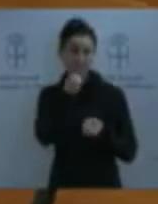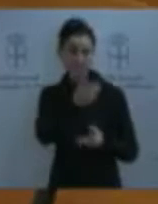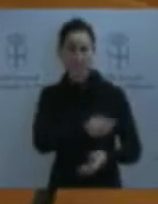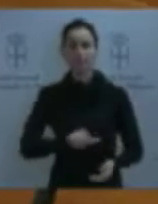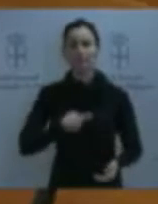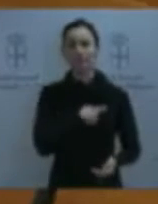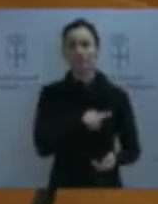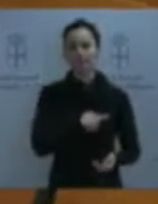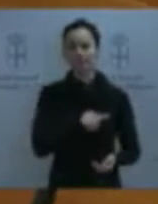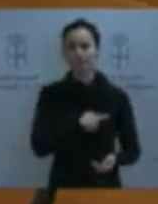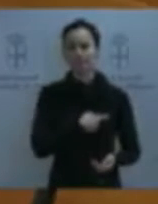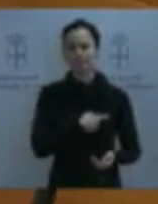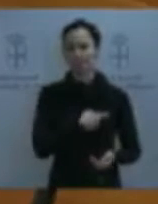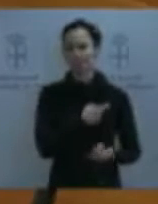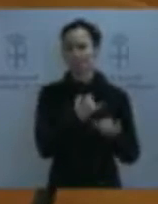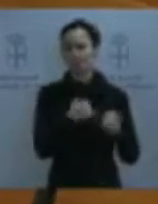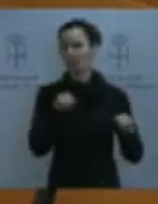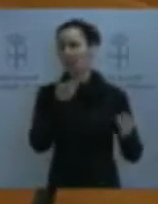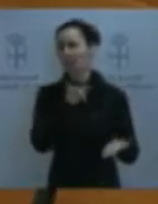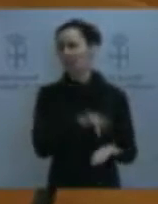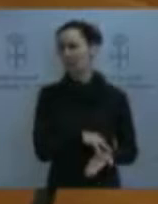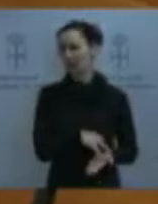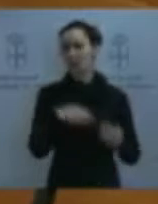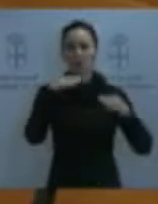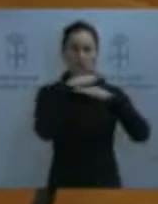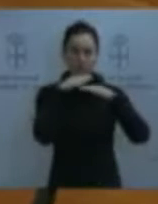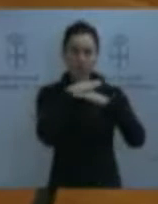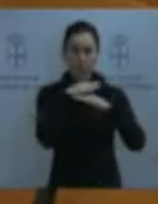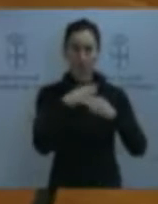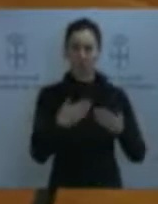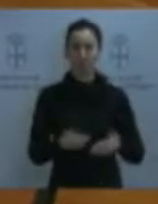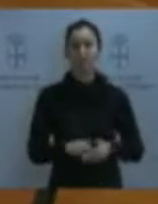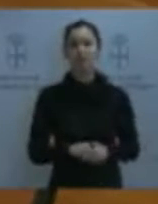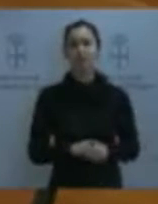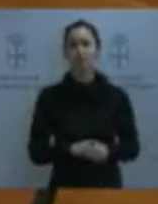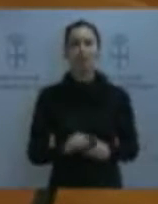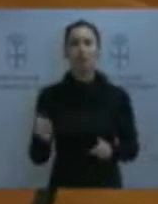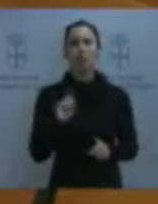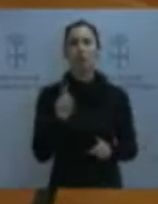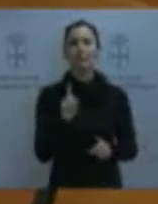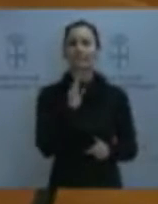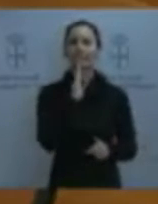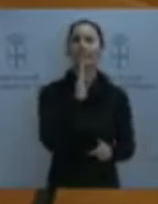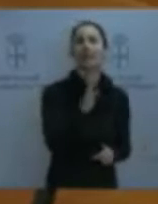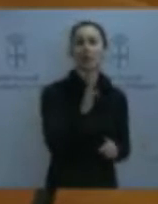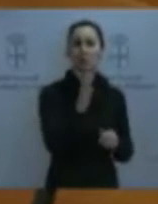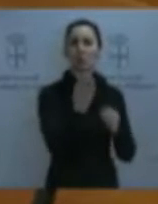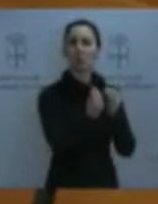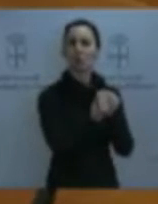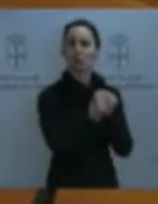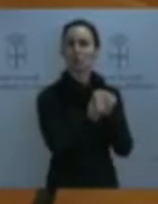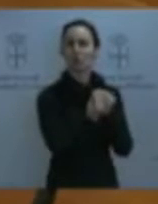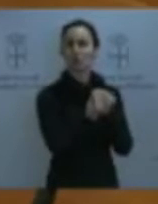mes de octubre, no directamente vinculada con Duro Felguera, sino, digamos, en términos generales, con